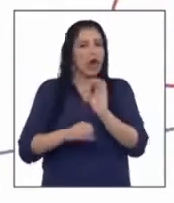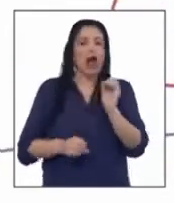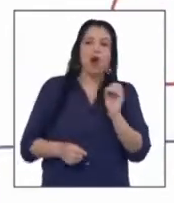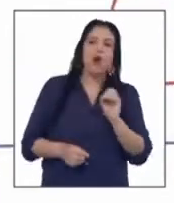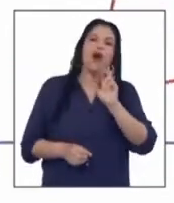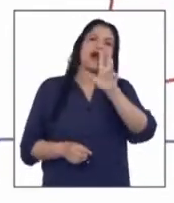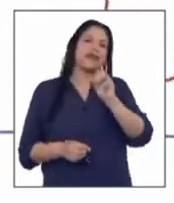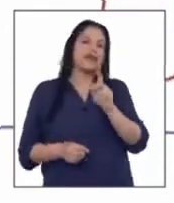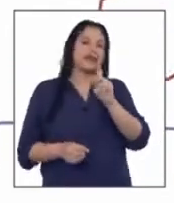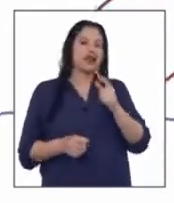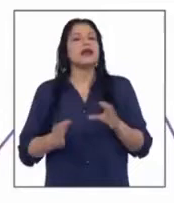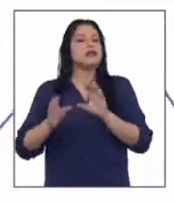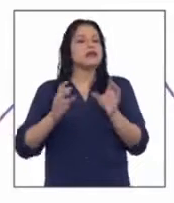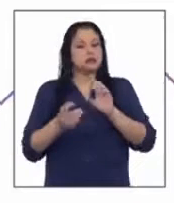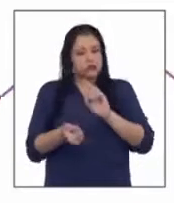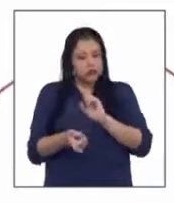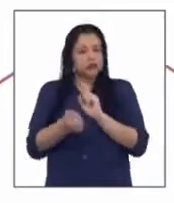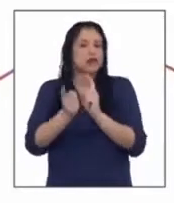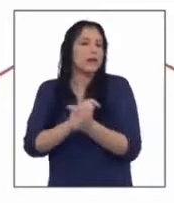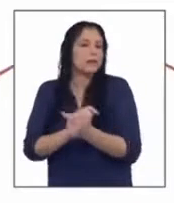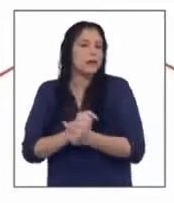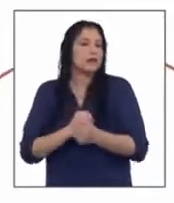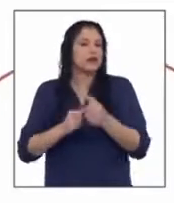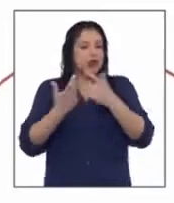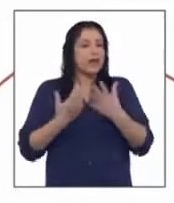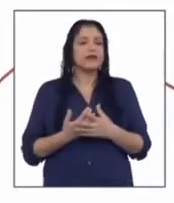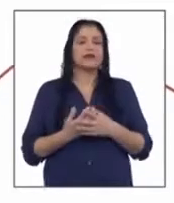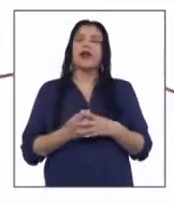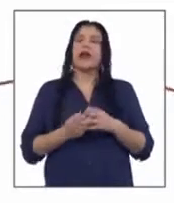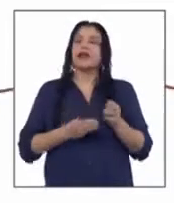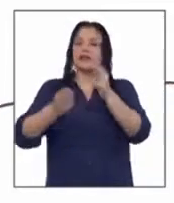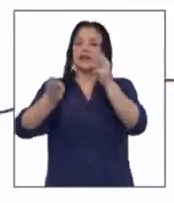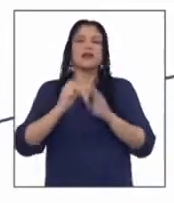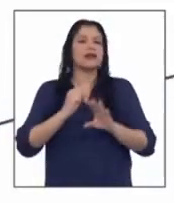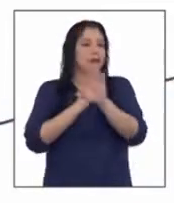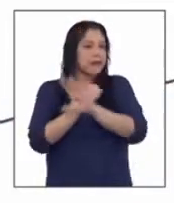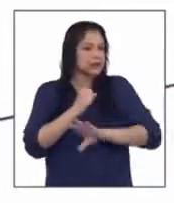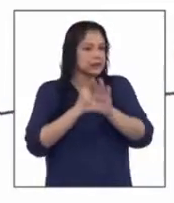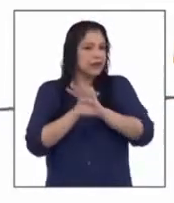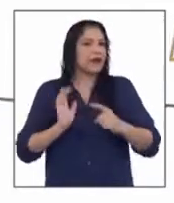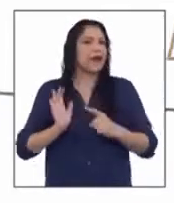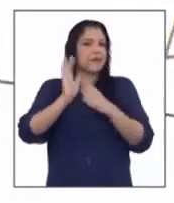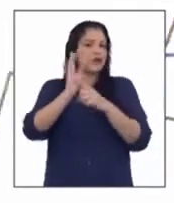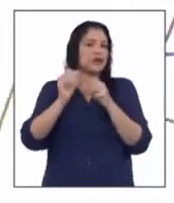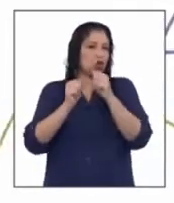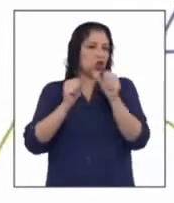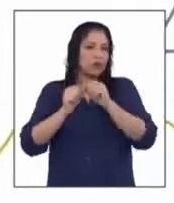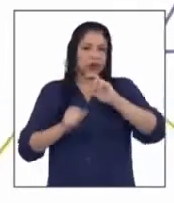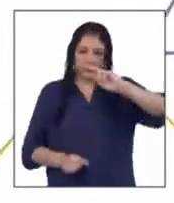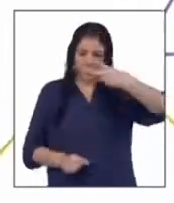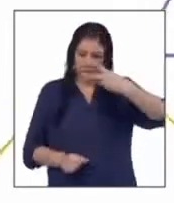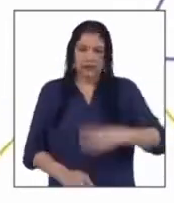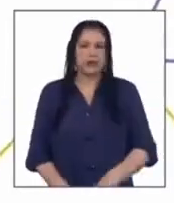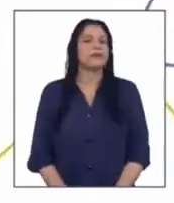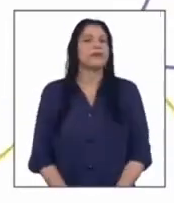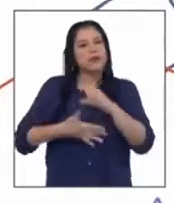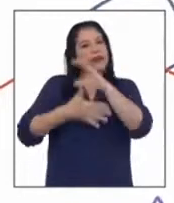Estas preguntas orientaron nuestras actividades de estas dos semanas. Es así que en el día 1, nuestra actividad se